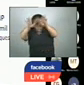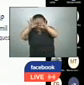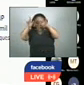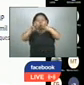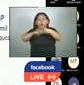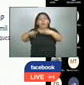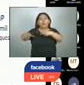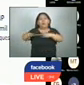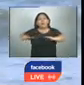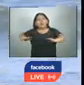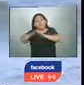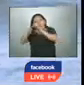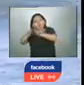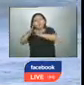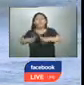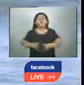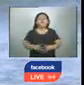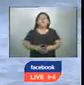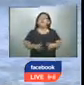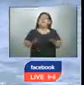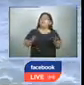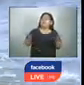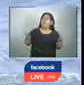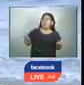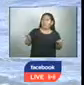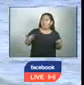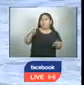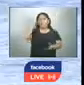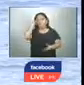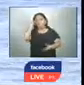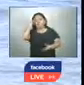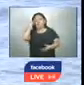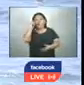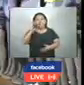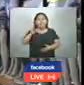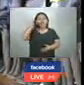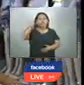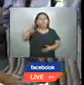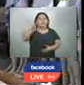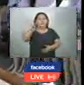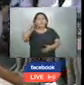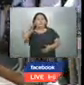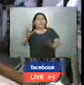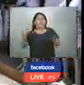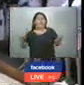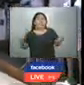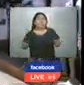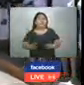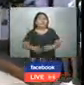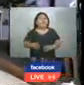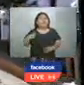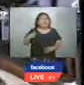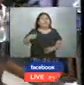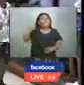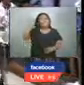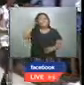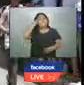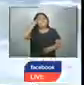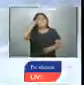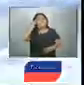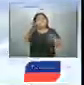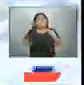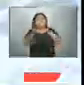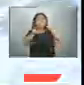Amapulapa y Apulo. Pero, ¿cuáles son las proyecciones del sector turismo para el 2023? Preliminarmente se espera tener la